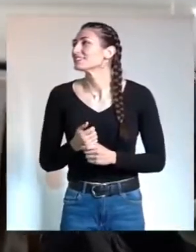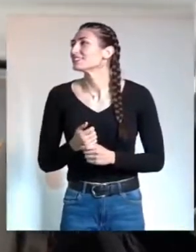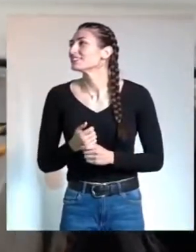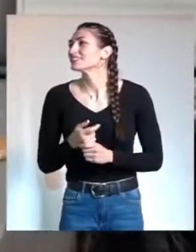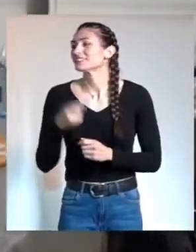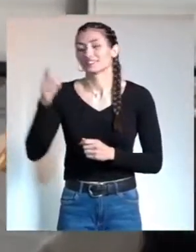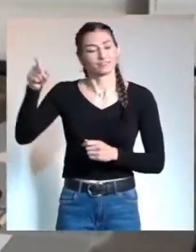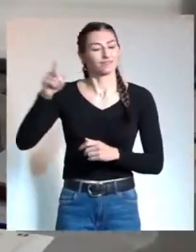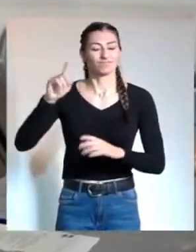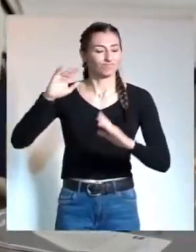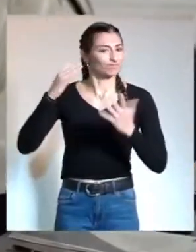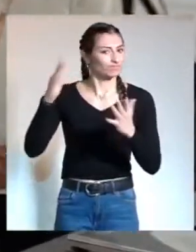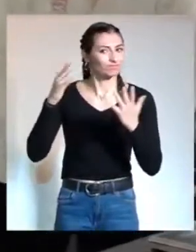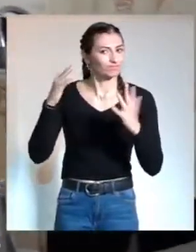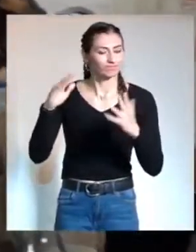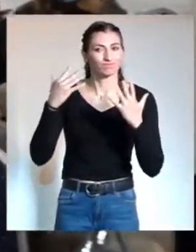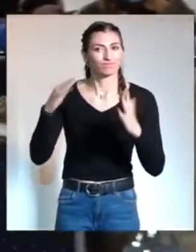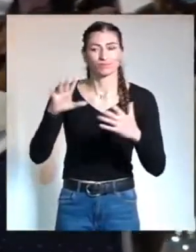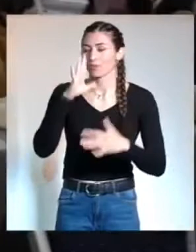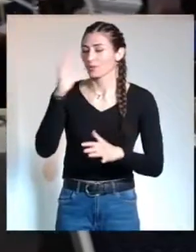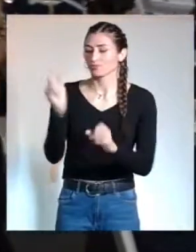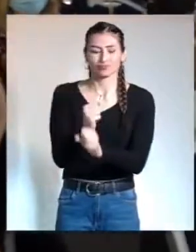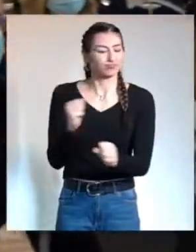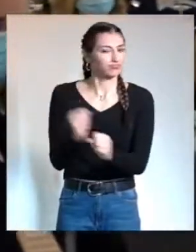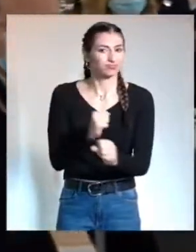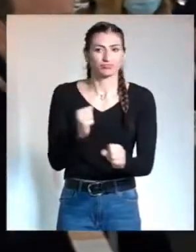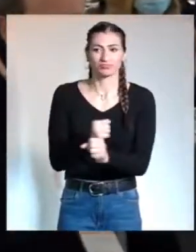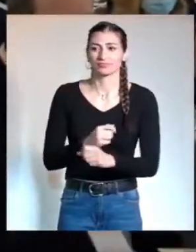que se merecen un aplauso porque están haciendo mucho trabajo.